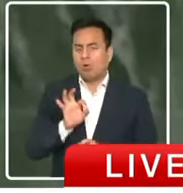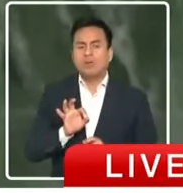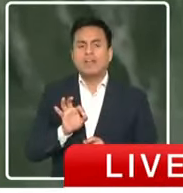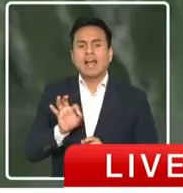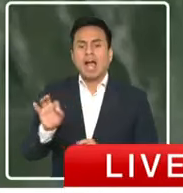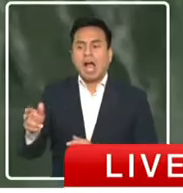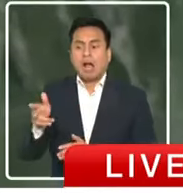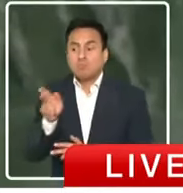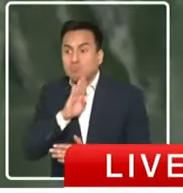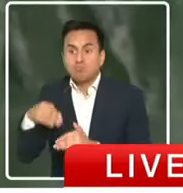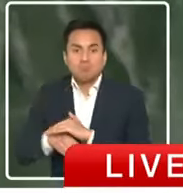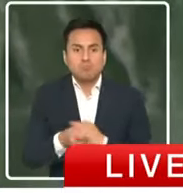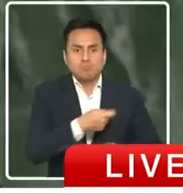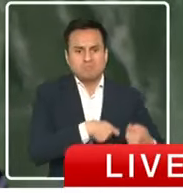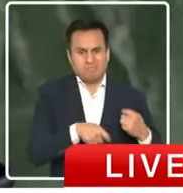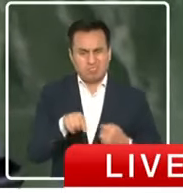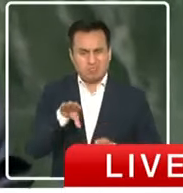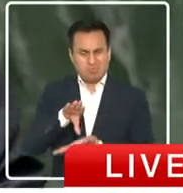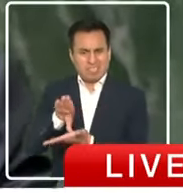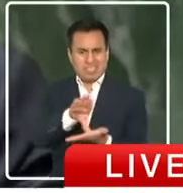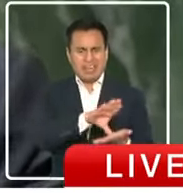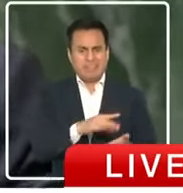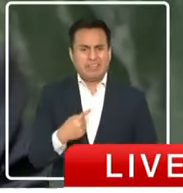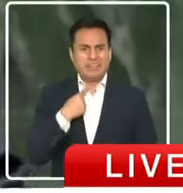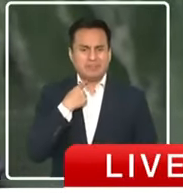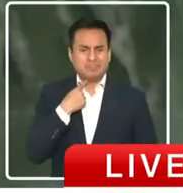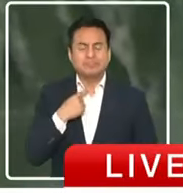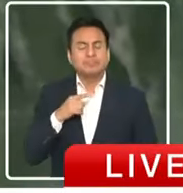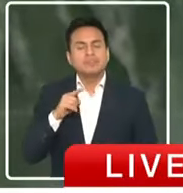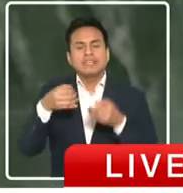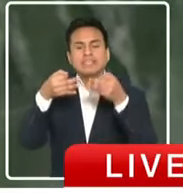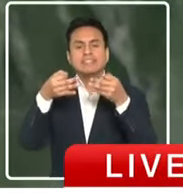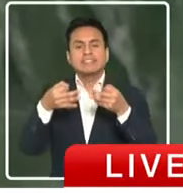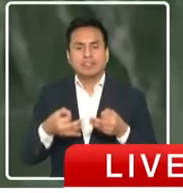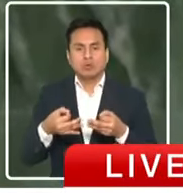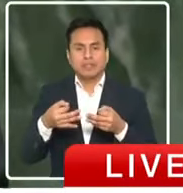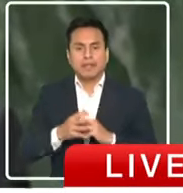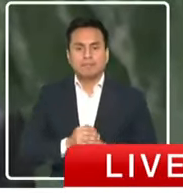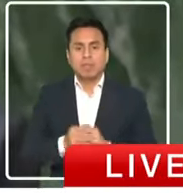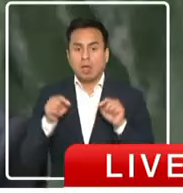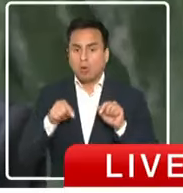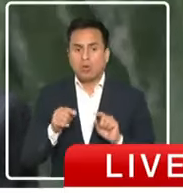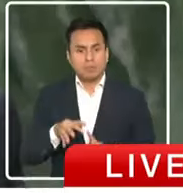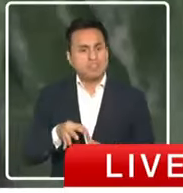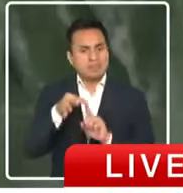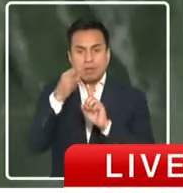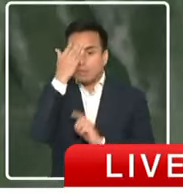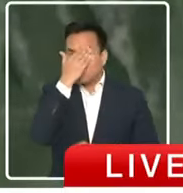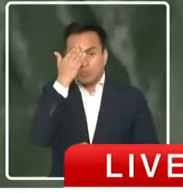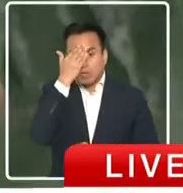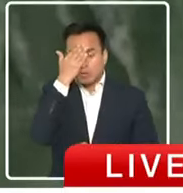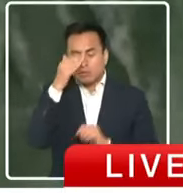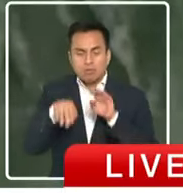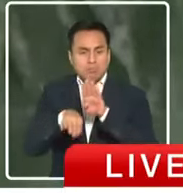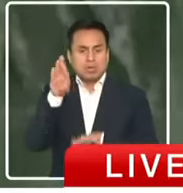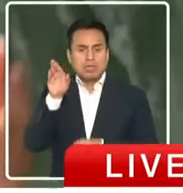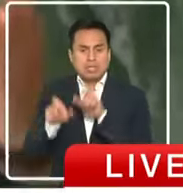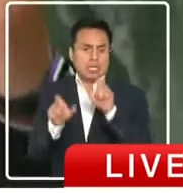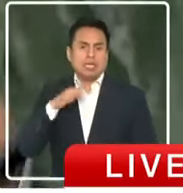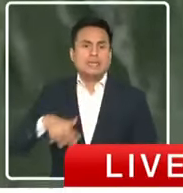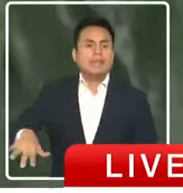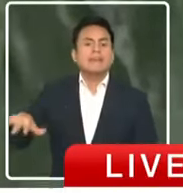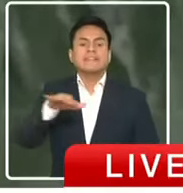que afectan a nuestros países. Y es que la seguridad es hoy la principal preocupación de la mayoría de nuestra